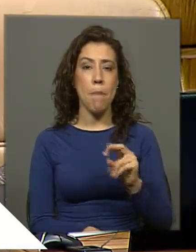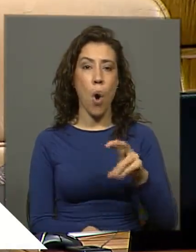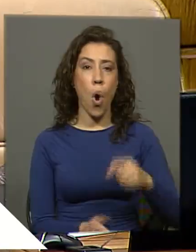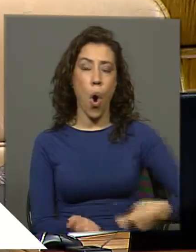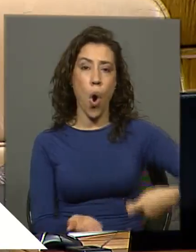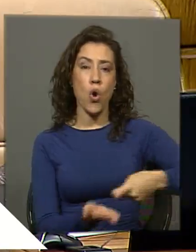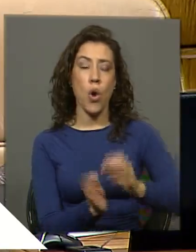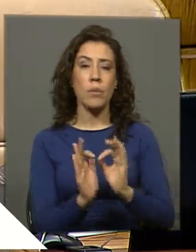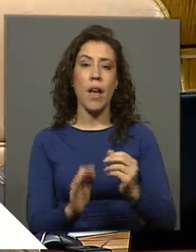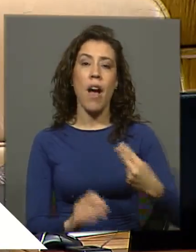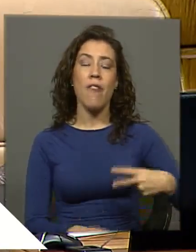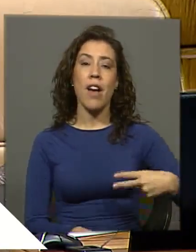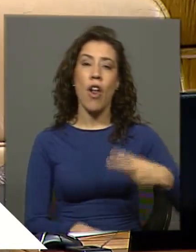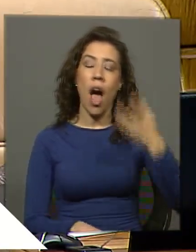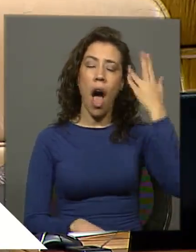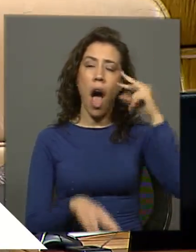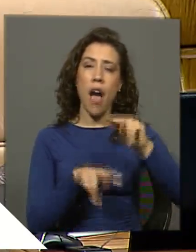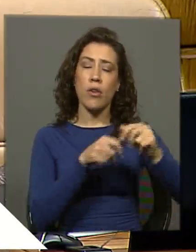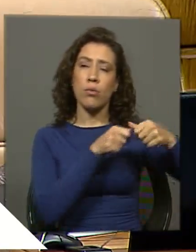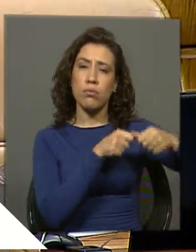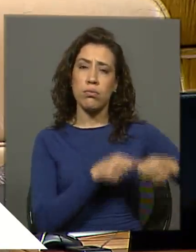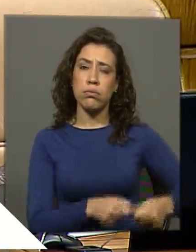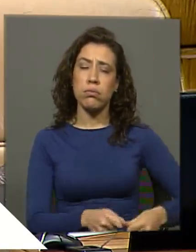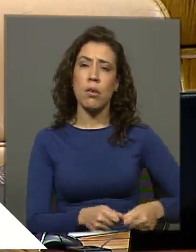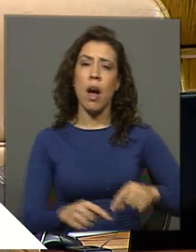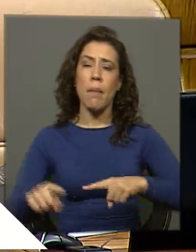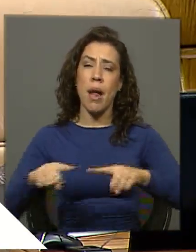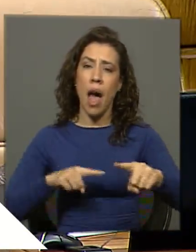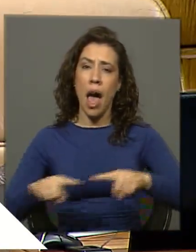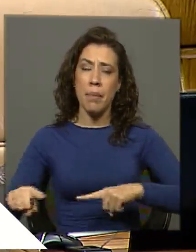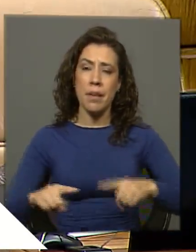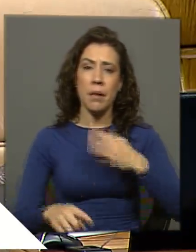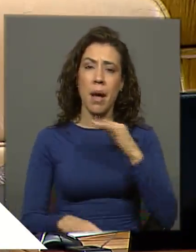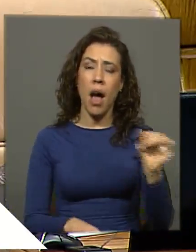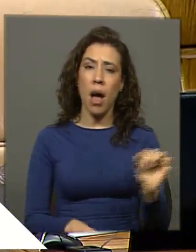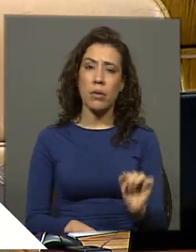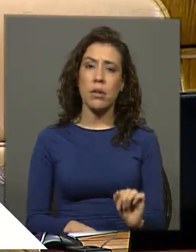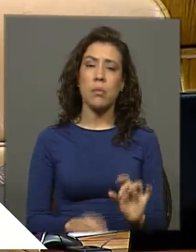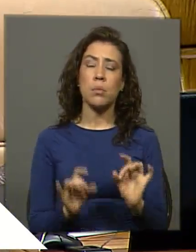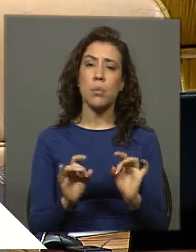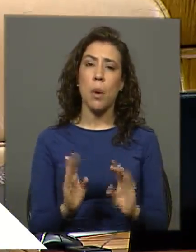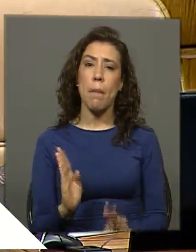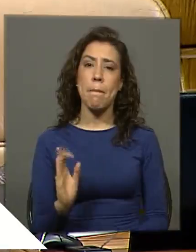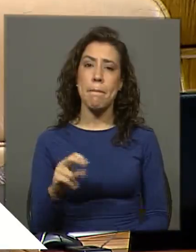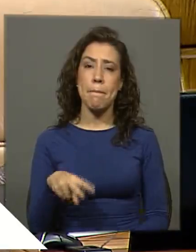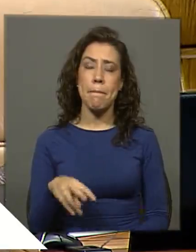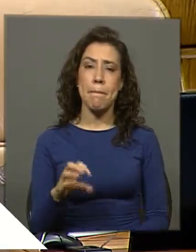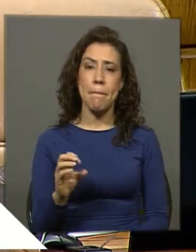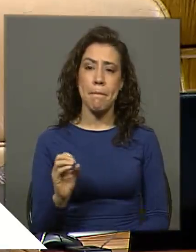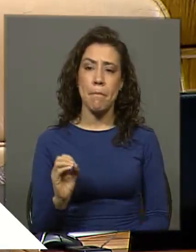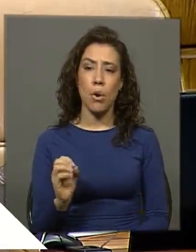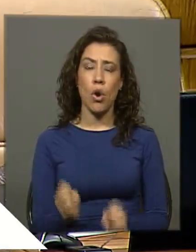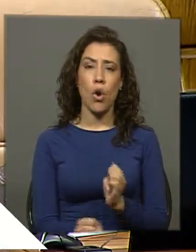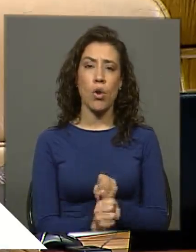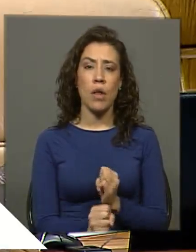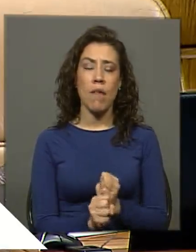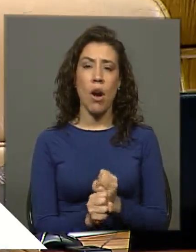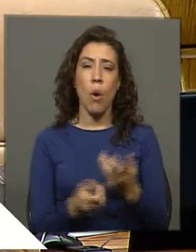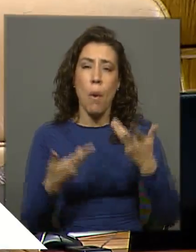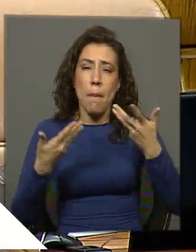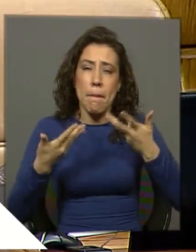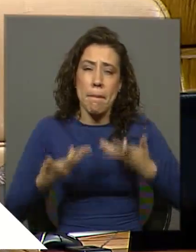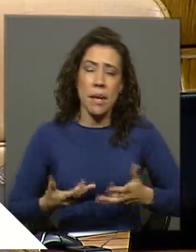que valore la antigüedad para auxiliares y administrativos que además establezca un bono por el trabajo pesado